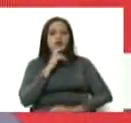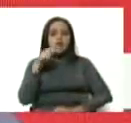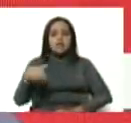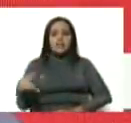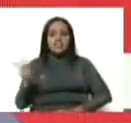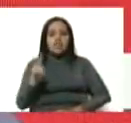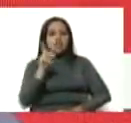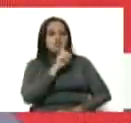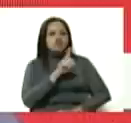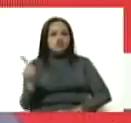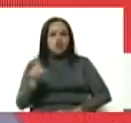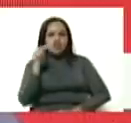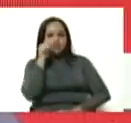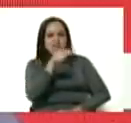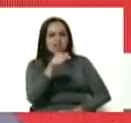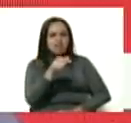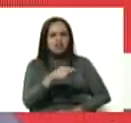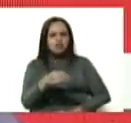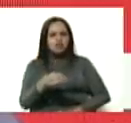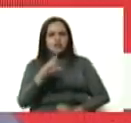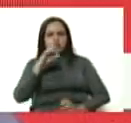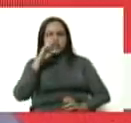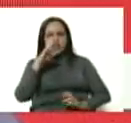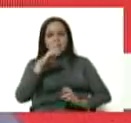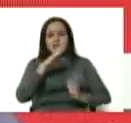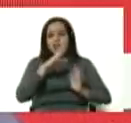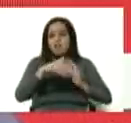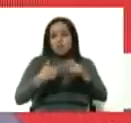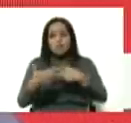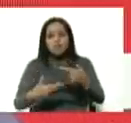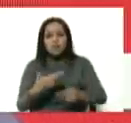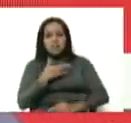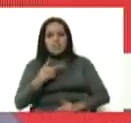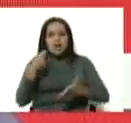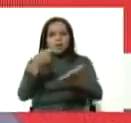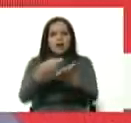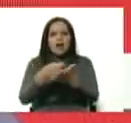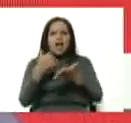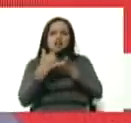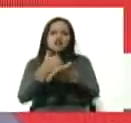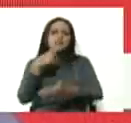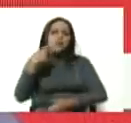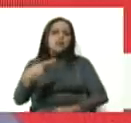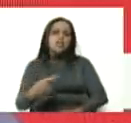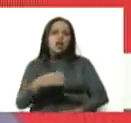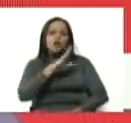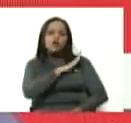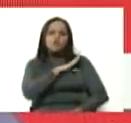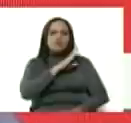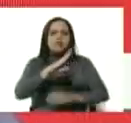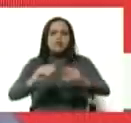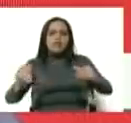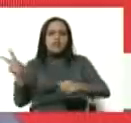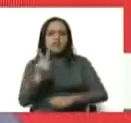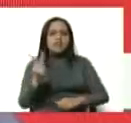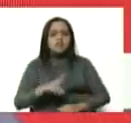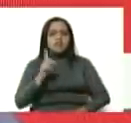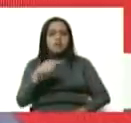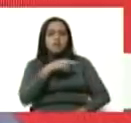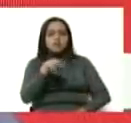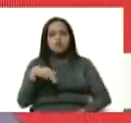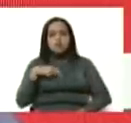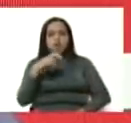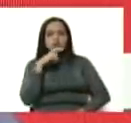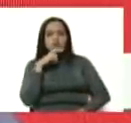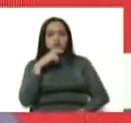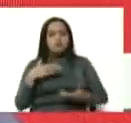banda de pillos que pretenden pagar favores políticos con el territorio de Venezuela y con los recursos y con nuestro oro